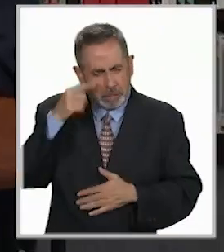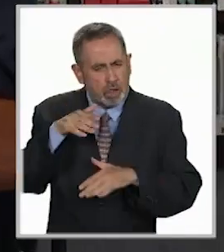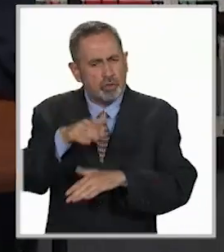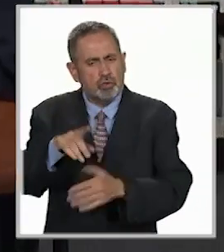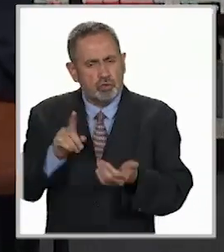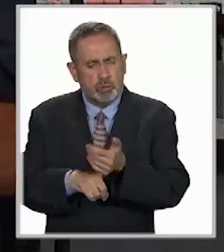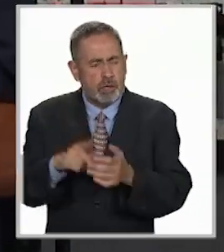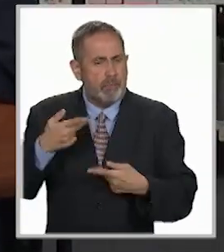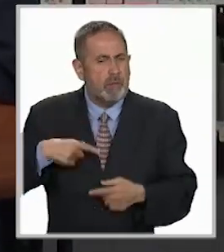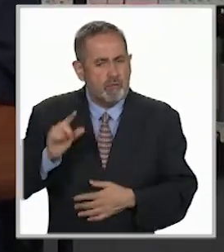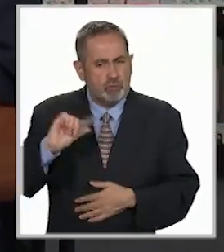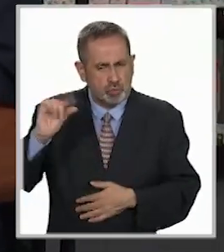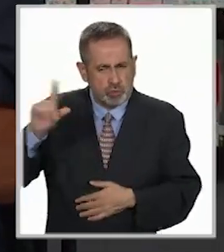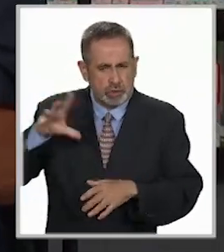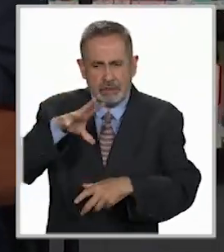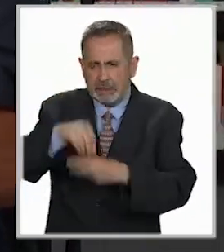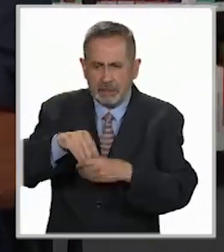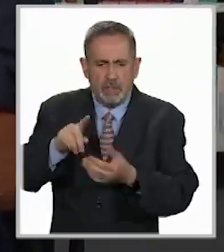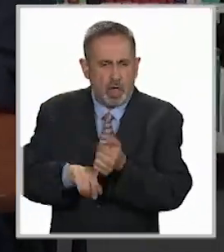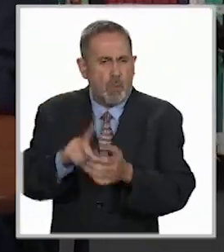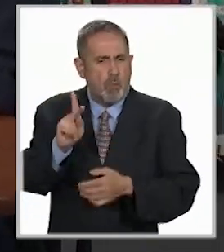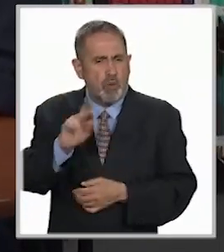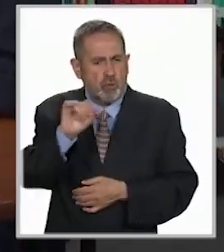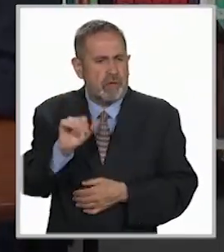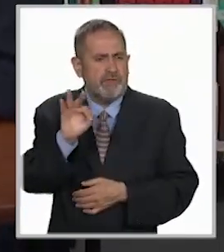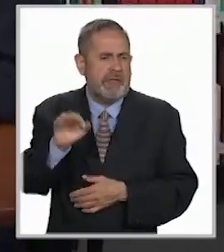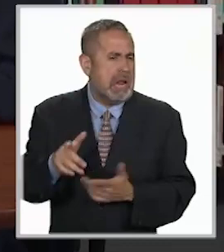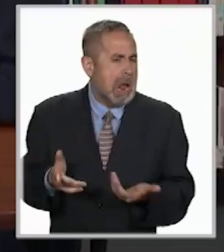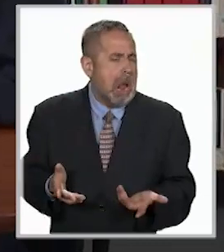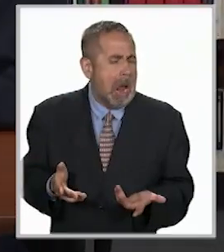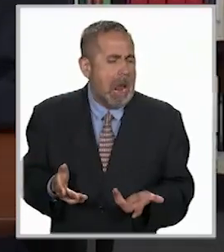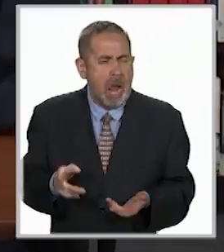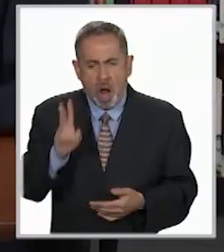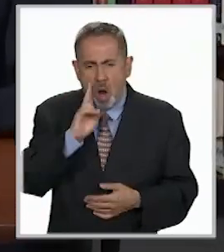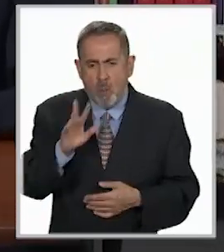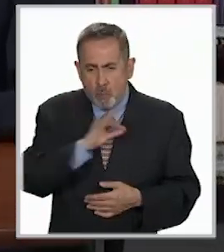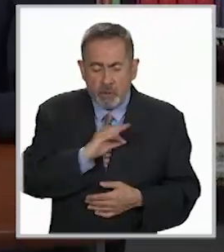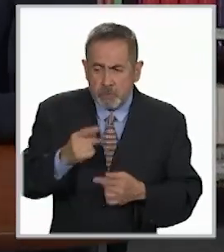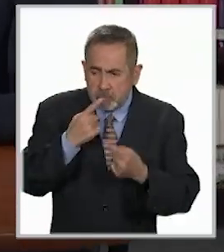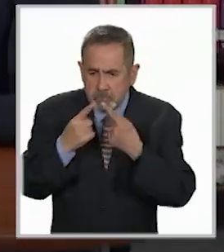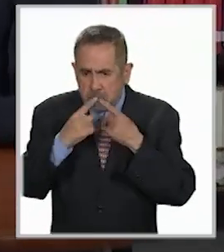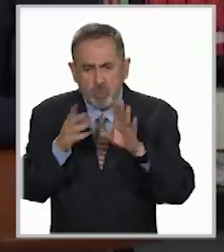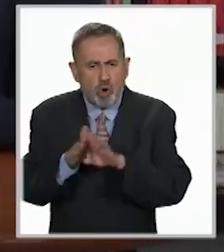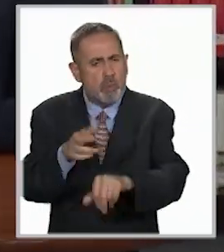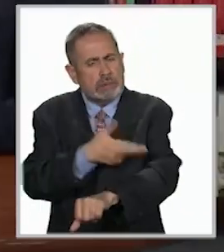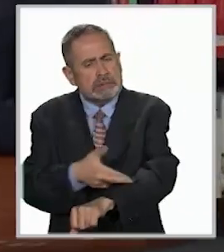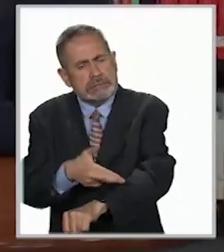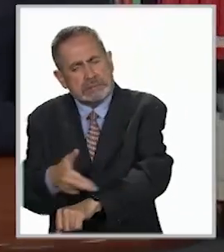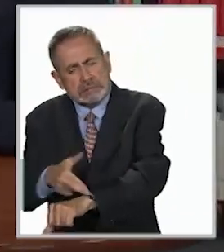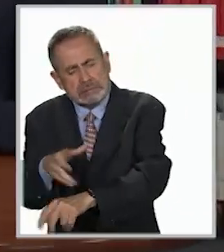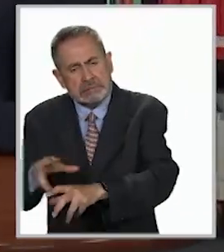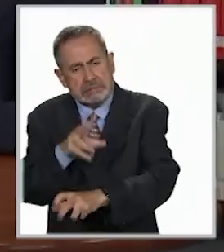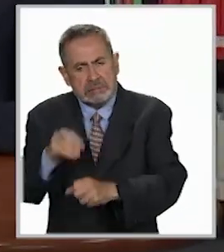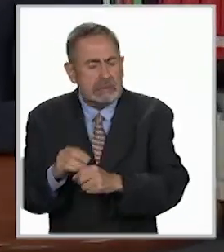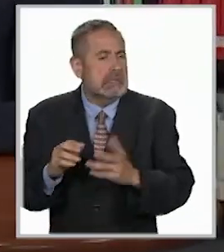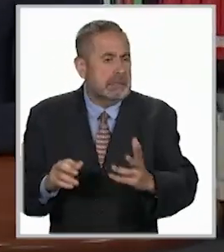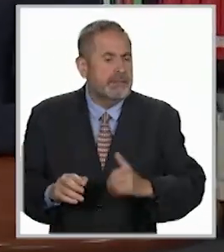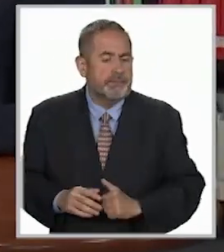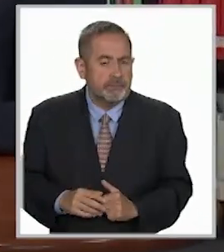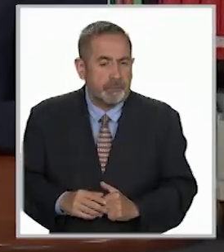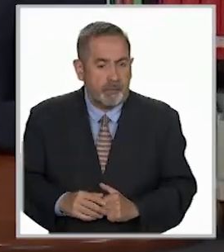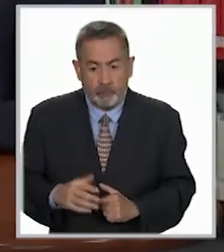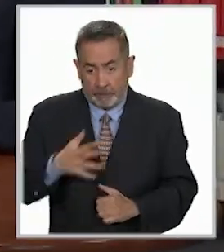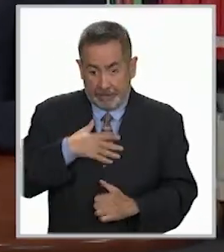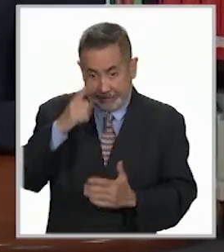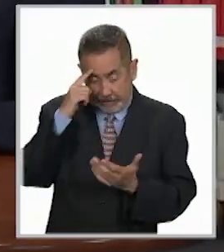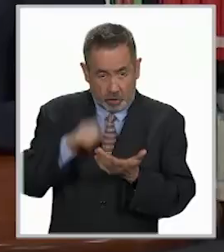por ejemplo, en el caso de los funcionarios y funcionarias del Poder Judicial de la Federación, que pudieran hacer uso a la hora de resolver sus casos, ¿no? Entonces, creo